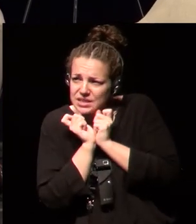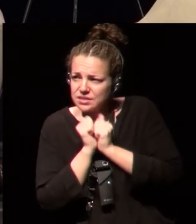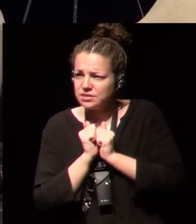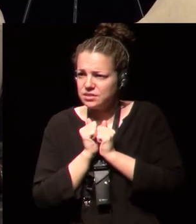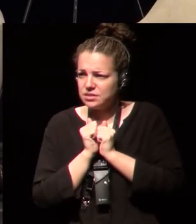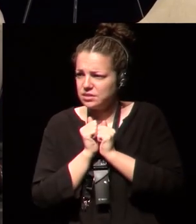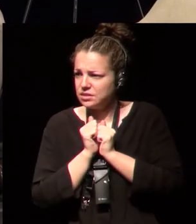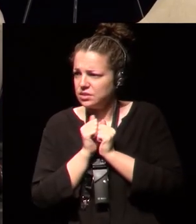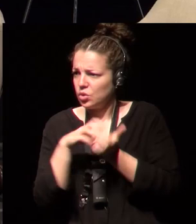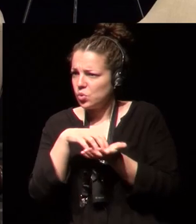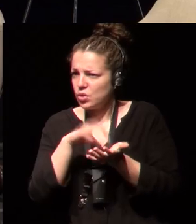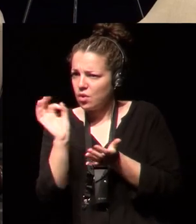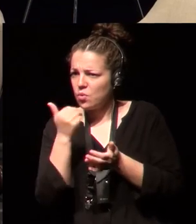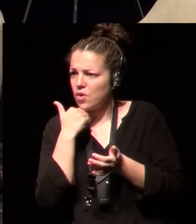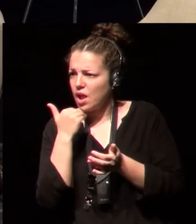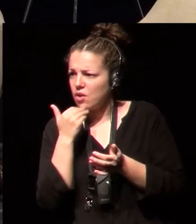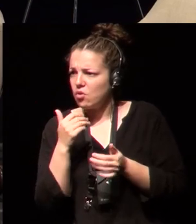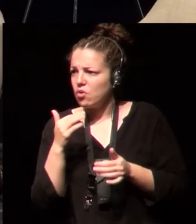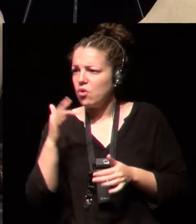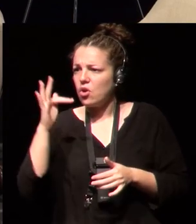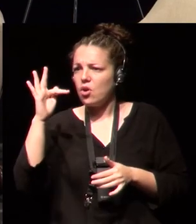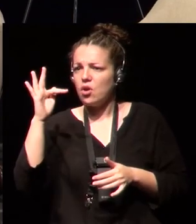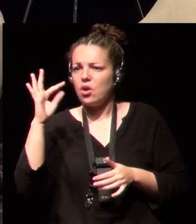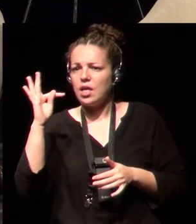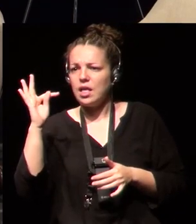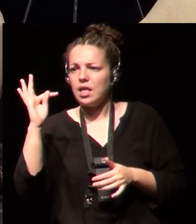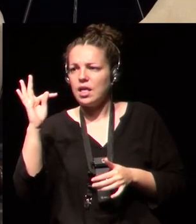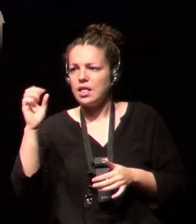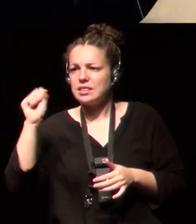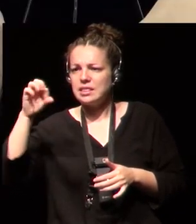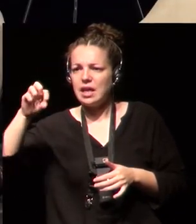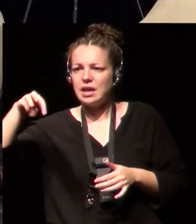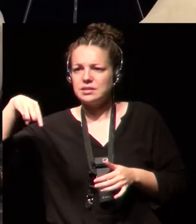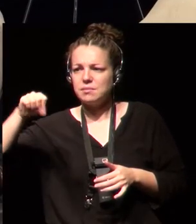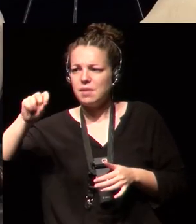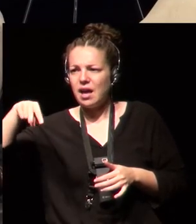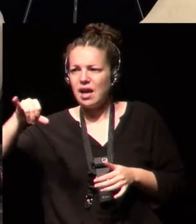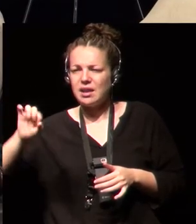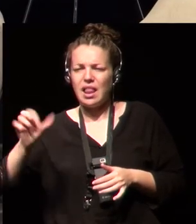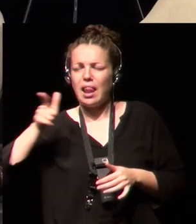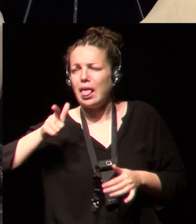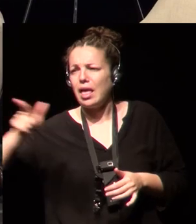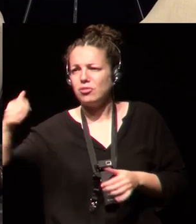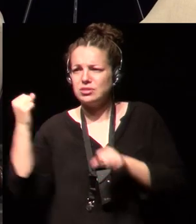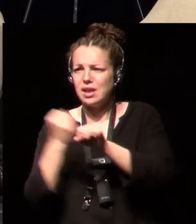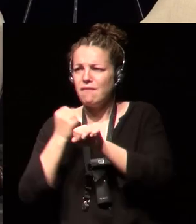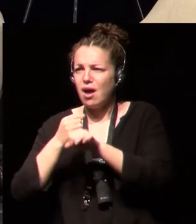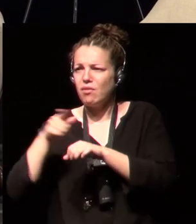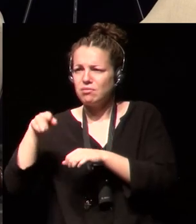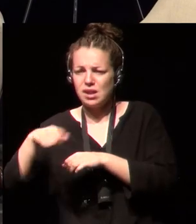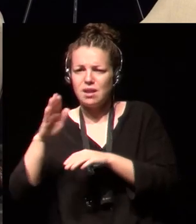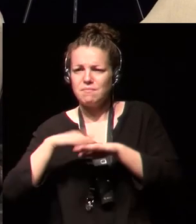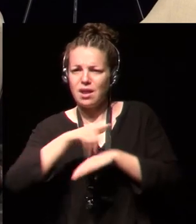Tasmania está muy lejos, nos ha costado muchísimo trabajo traerle. Vamos a aprovechar. Aquí tenemos.